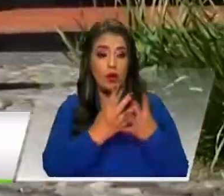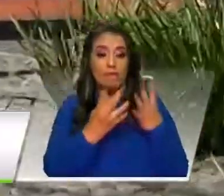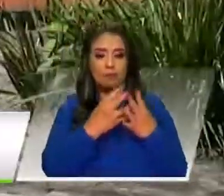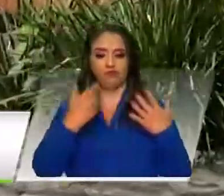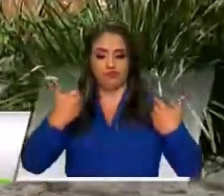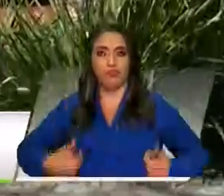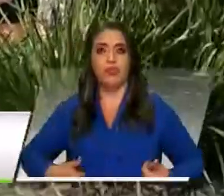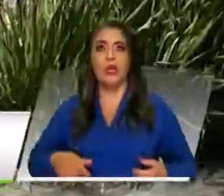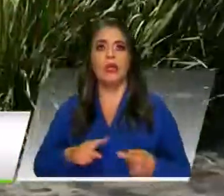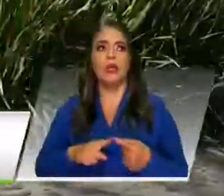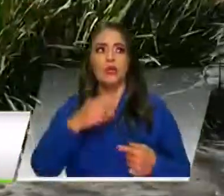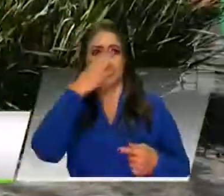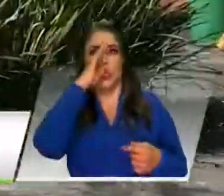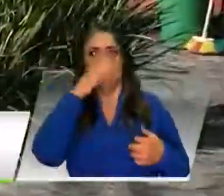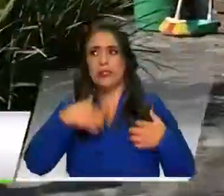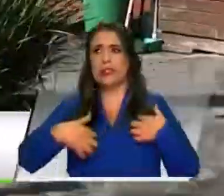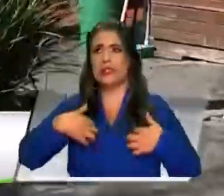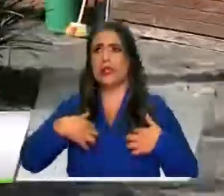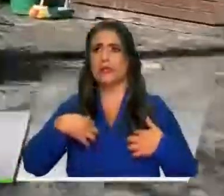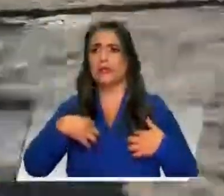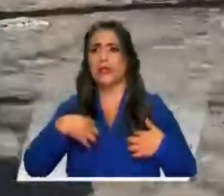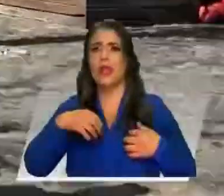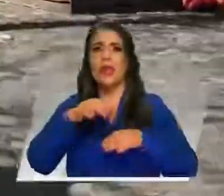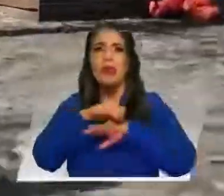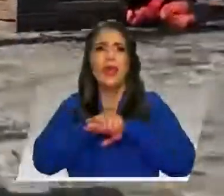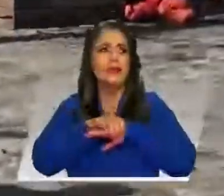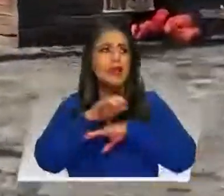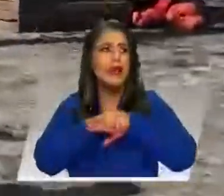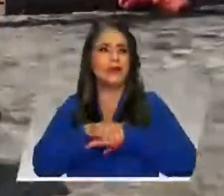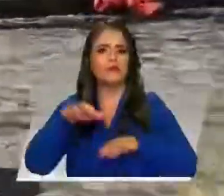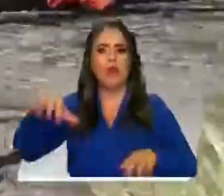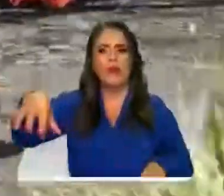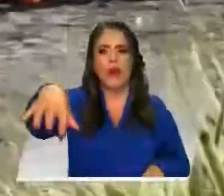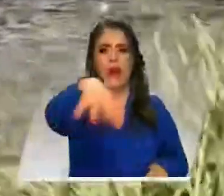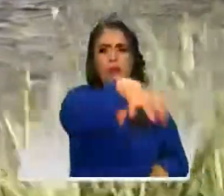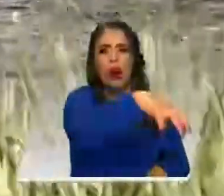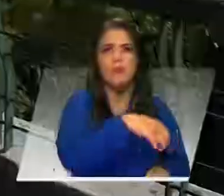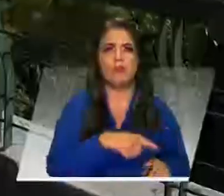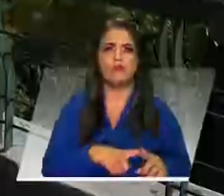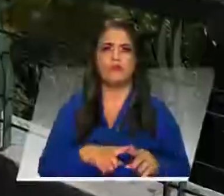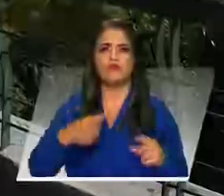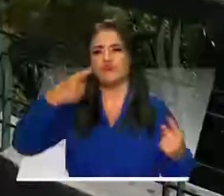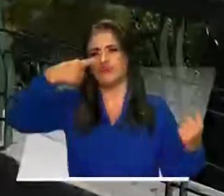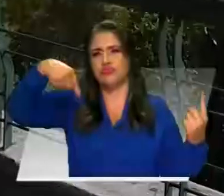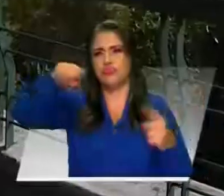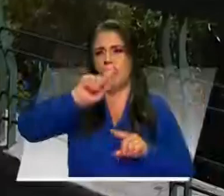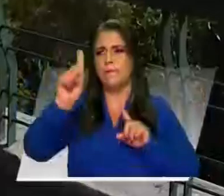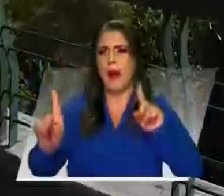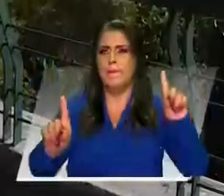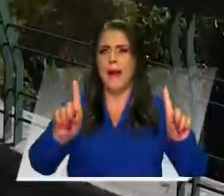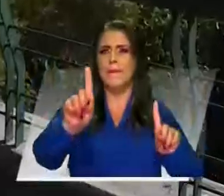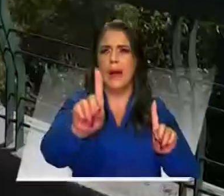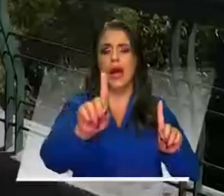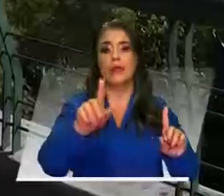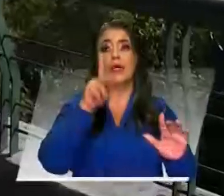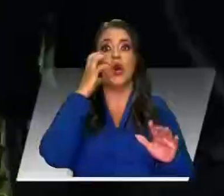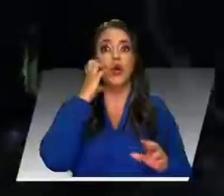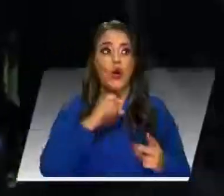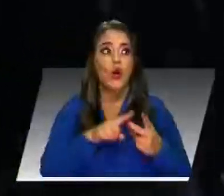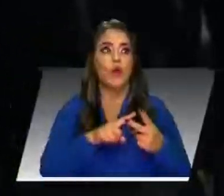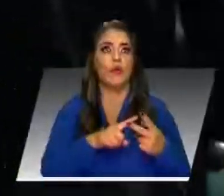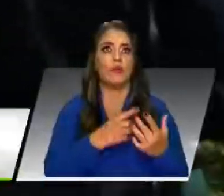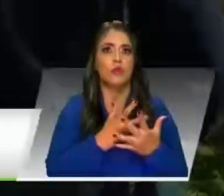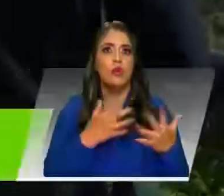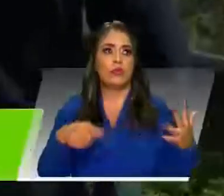inquietudes o llamados de auxilio a quienes hablen en inglés. Serán ubicados en sitios de concurrencia de turistas, donde han aumentado delitos como hurto y fleteo